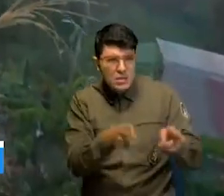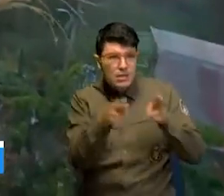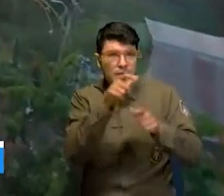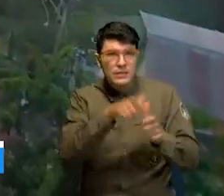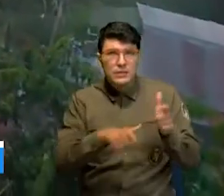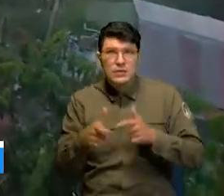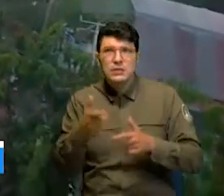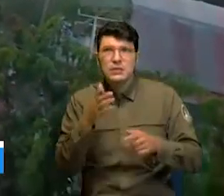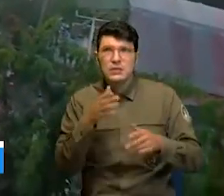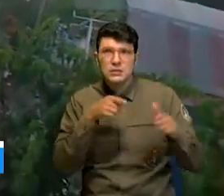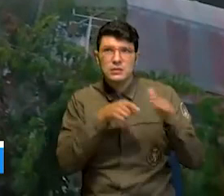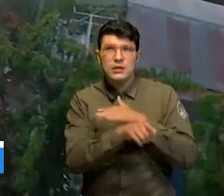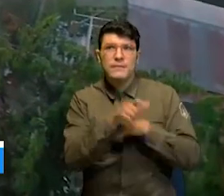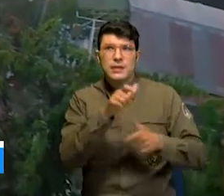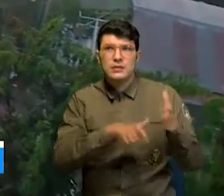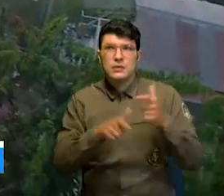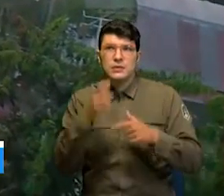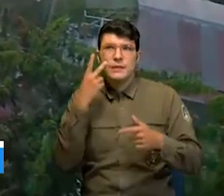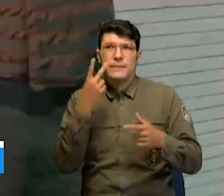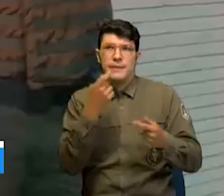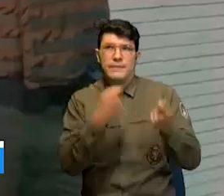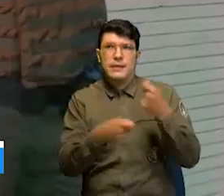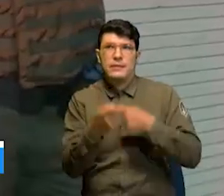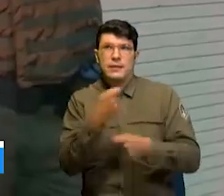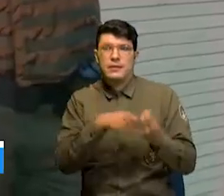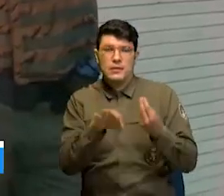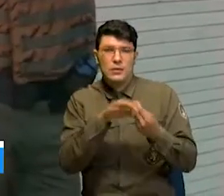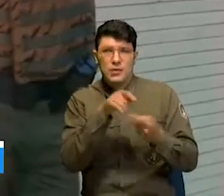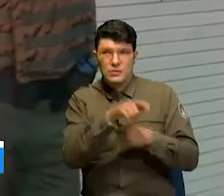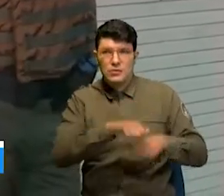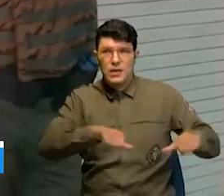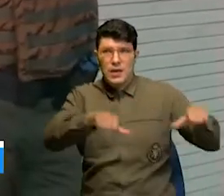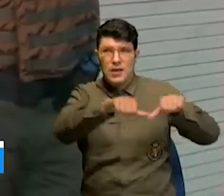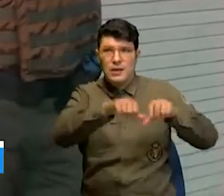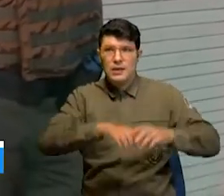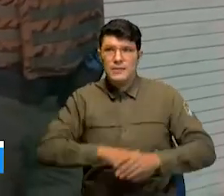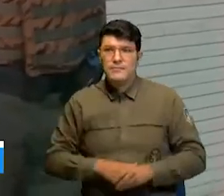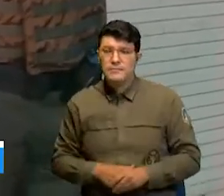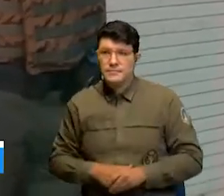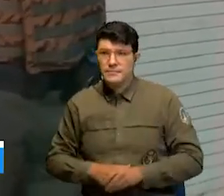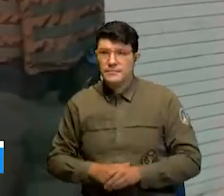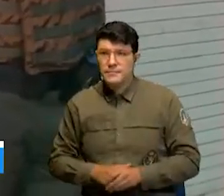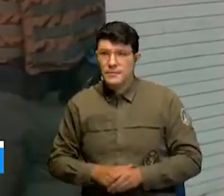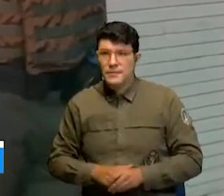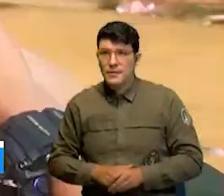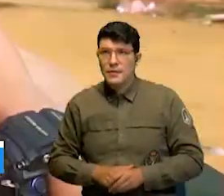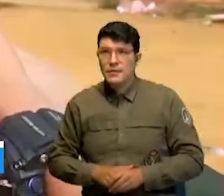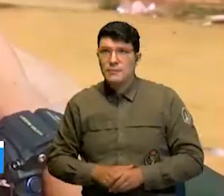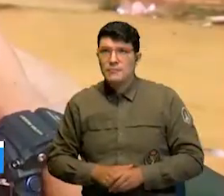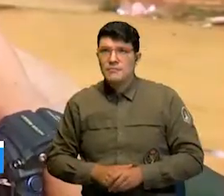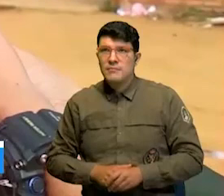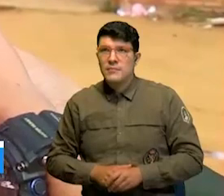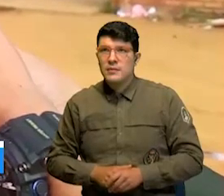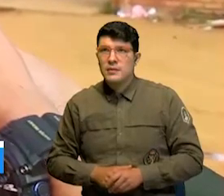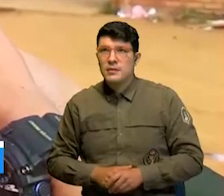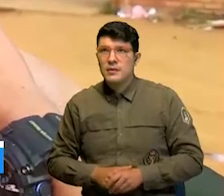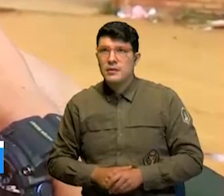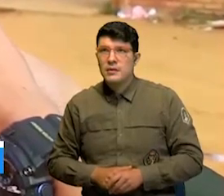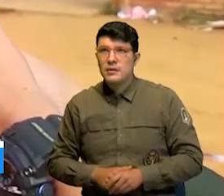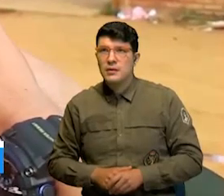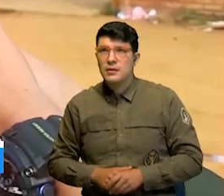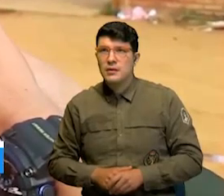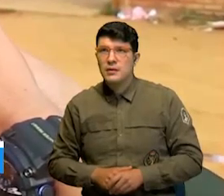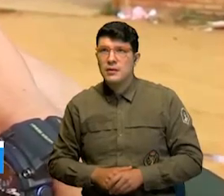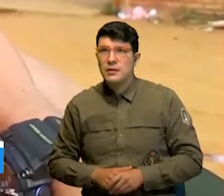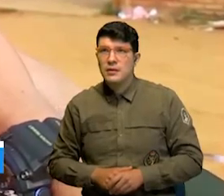le servía de escape a quienes allí distribuían los estupefacientes tienen circuitos cerrados de televisión para monitorear que